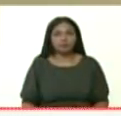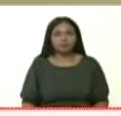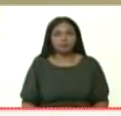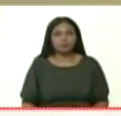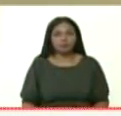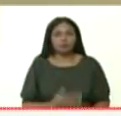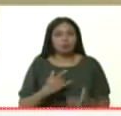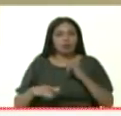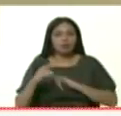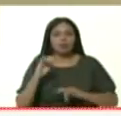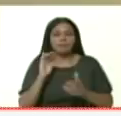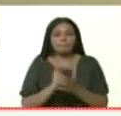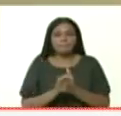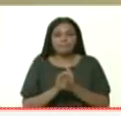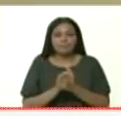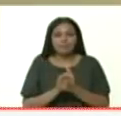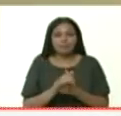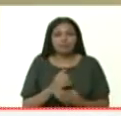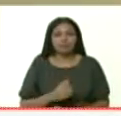querida compañera,